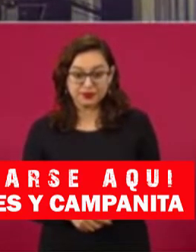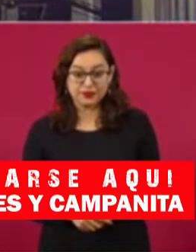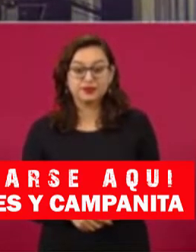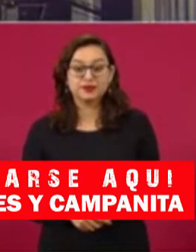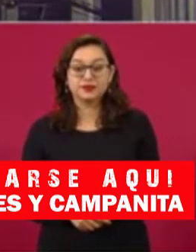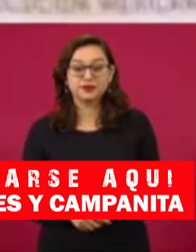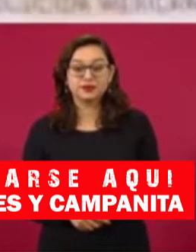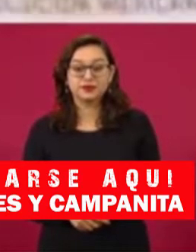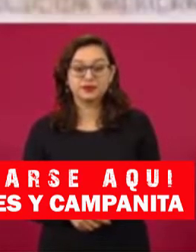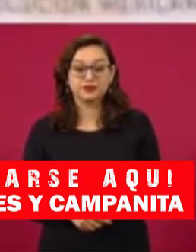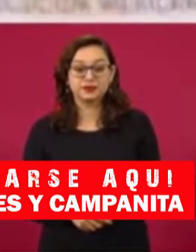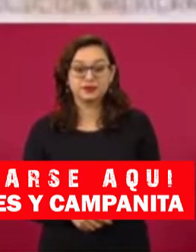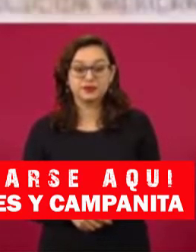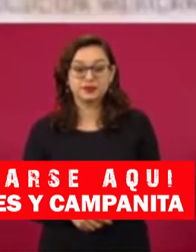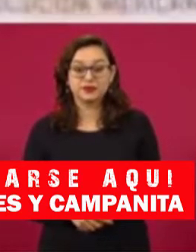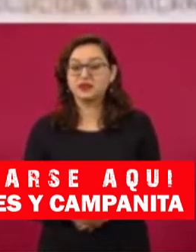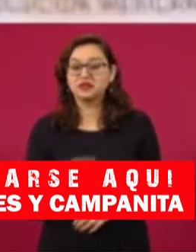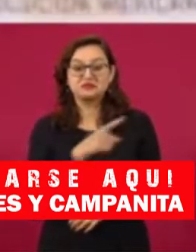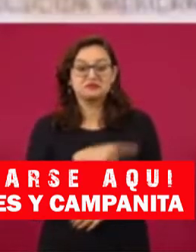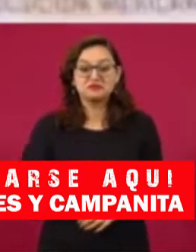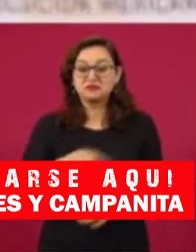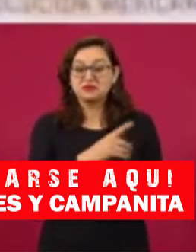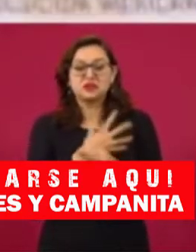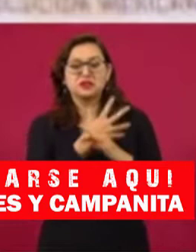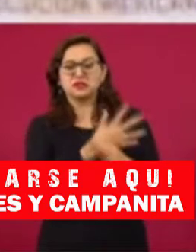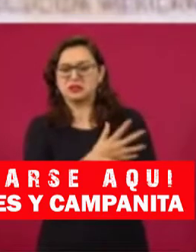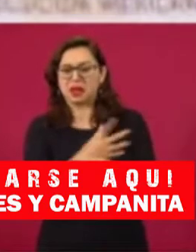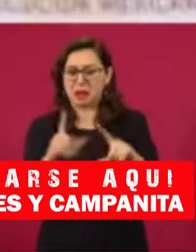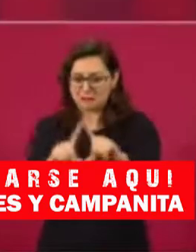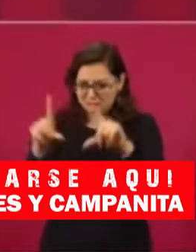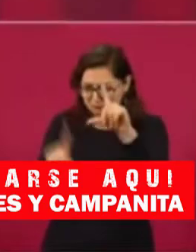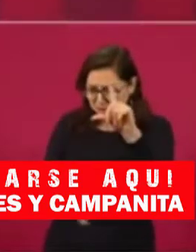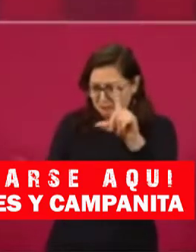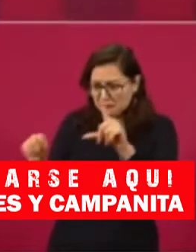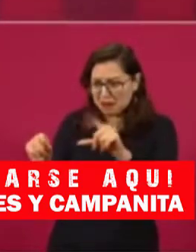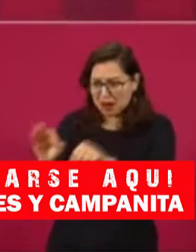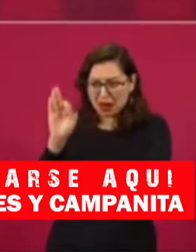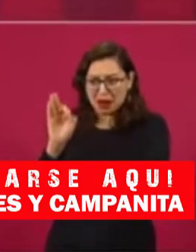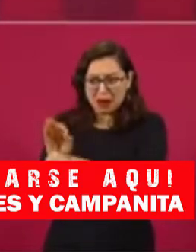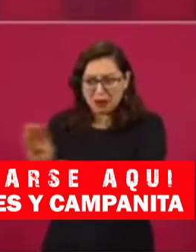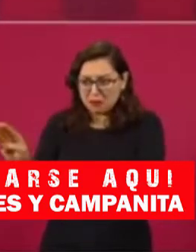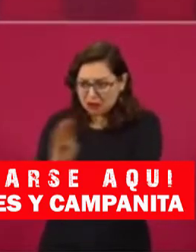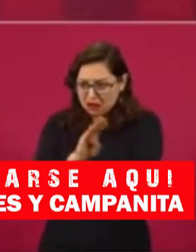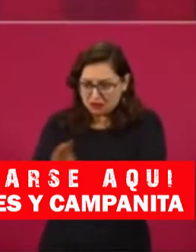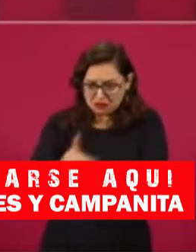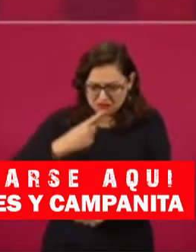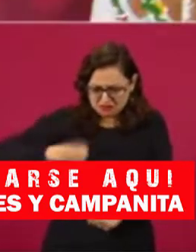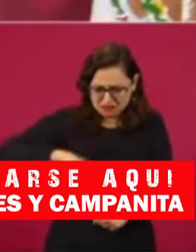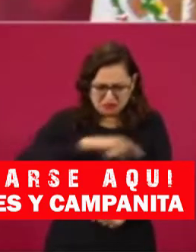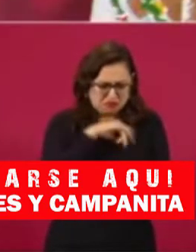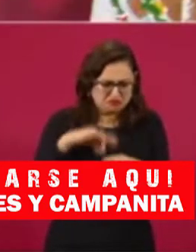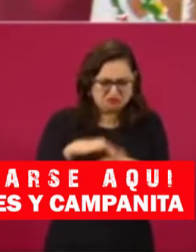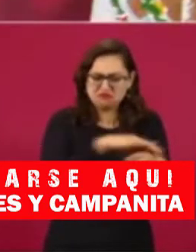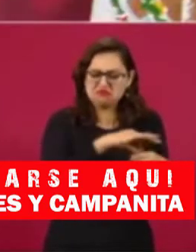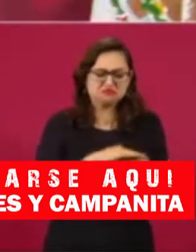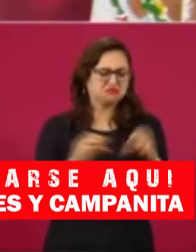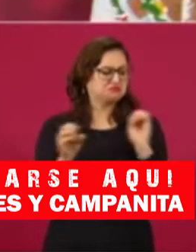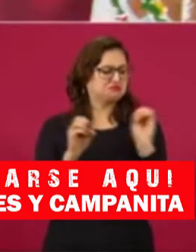De que no van a aprobar ninguna reforma que beneficie a